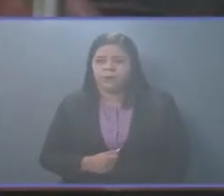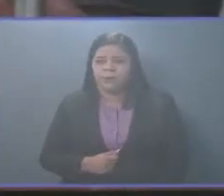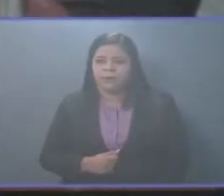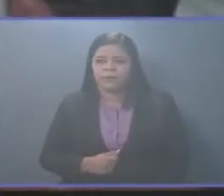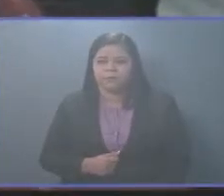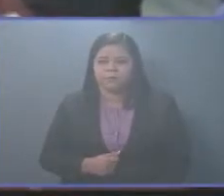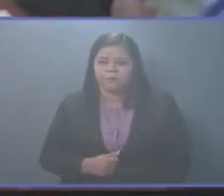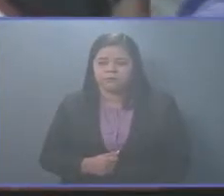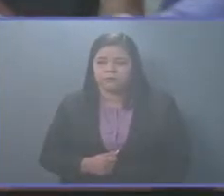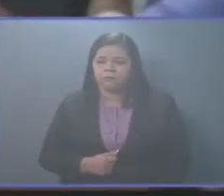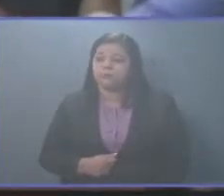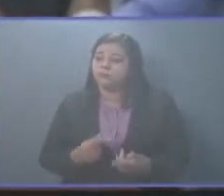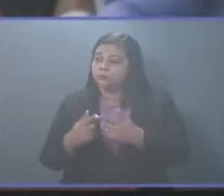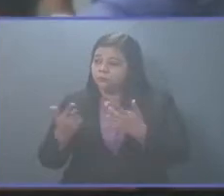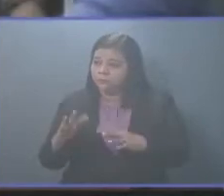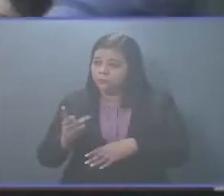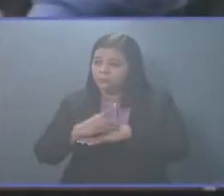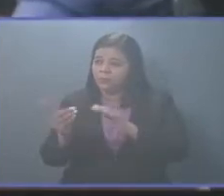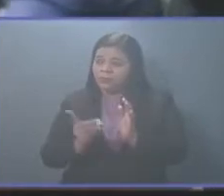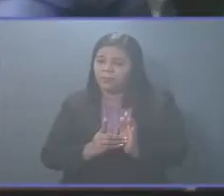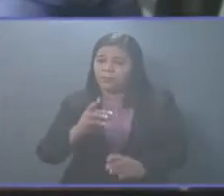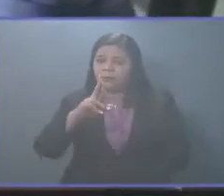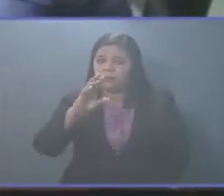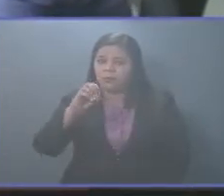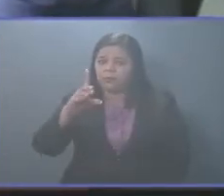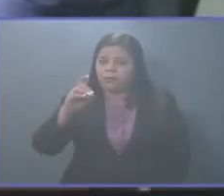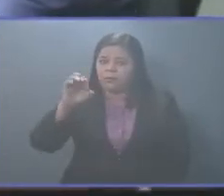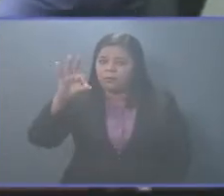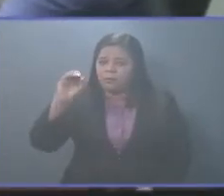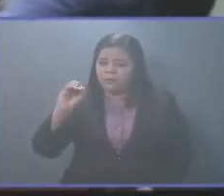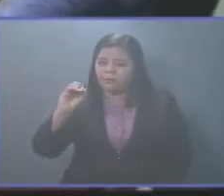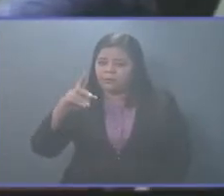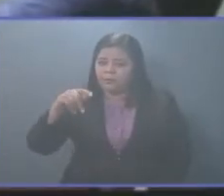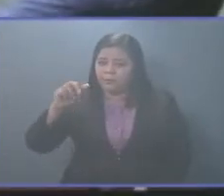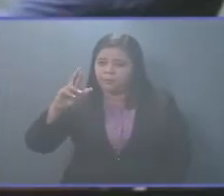Tiene la palabra el doctor Rodolfo Parker.